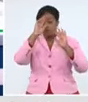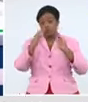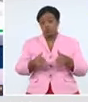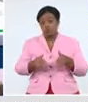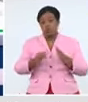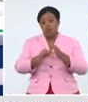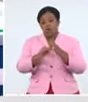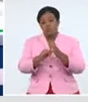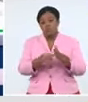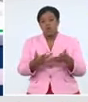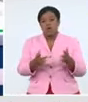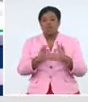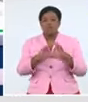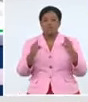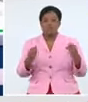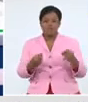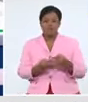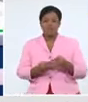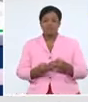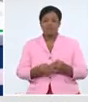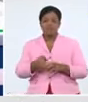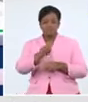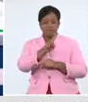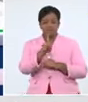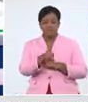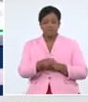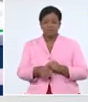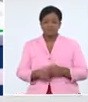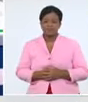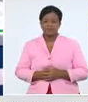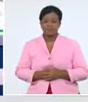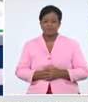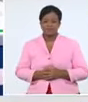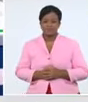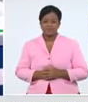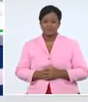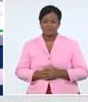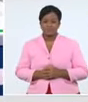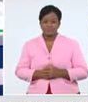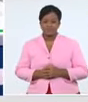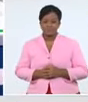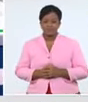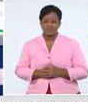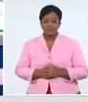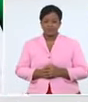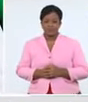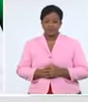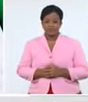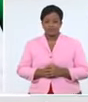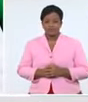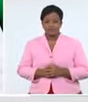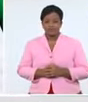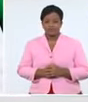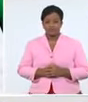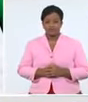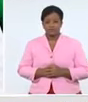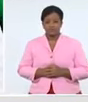del sondeo, de la atención a cada uno de los sitios clínicos de vacunación en el país. Sí,